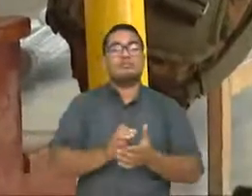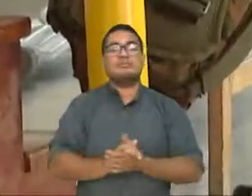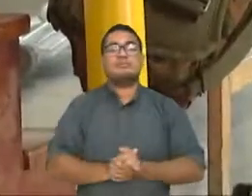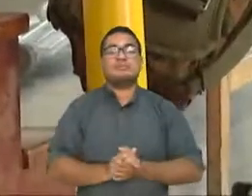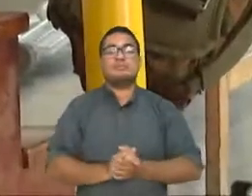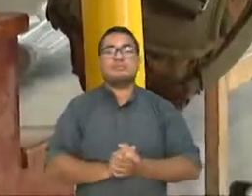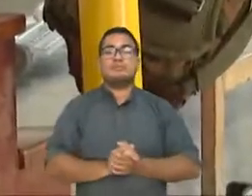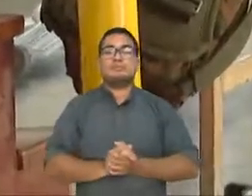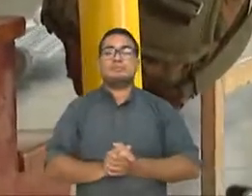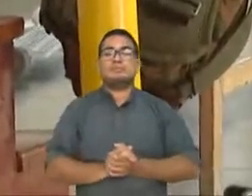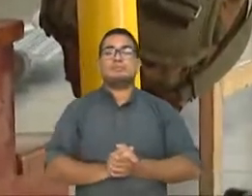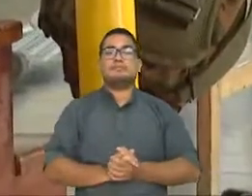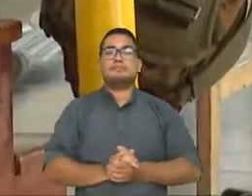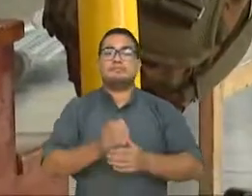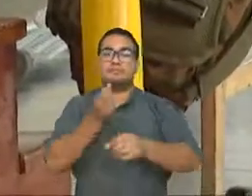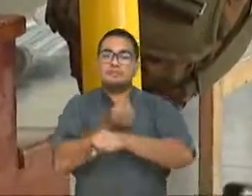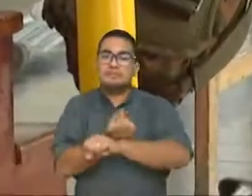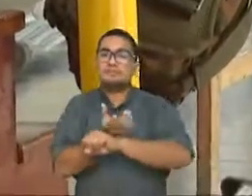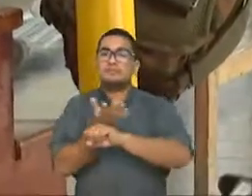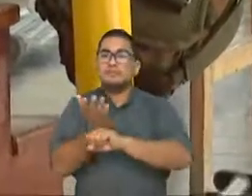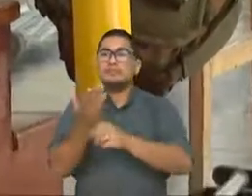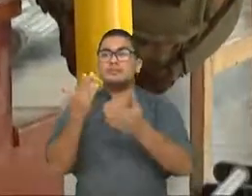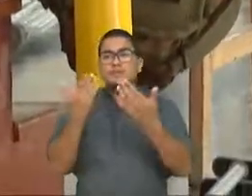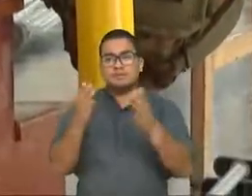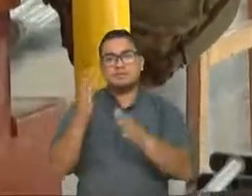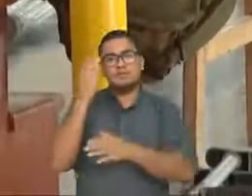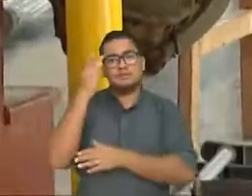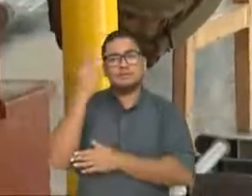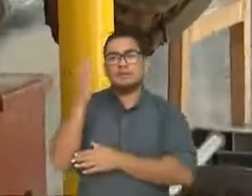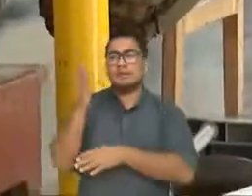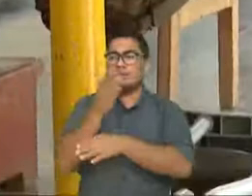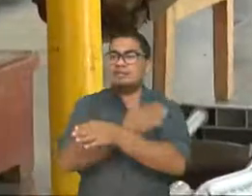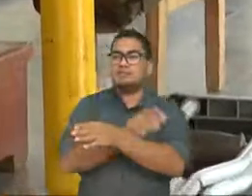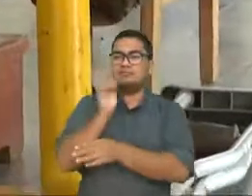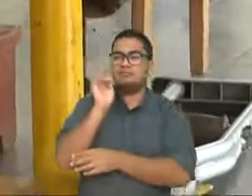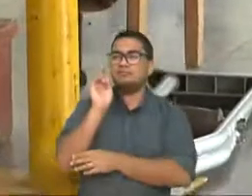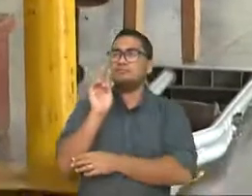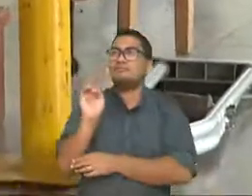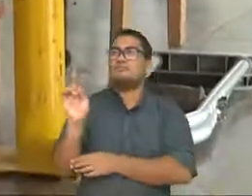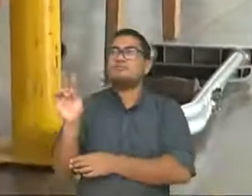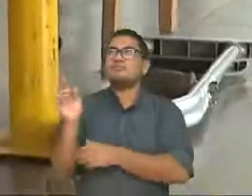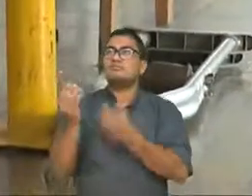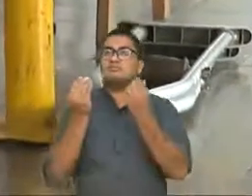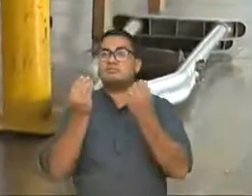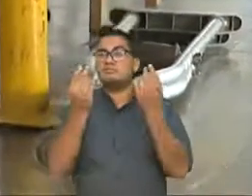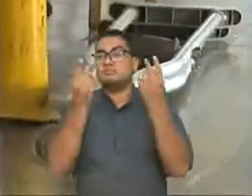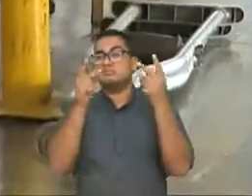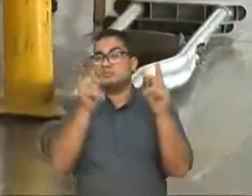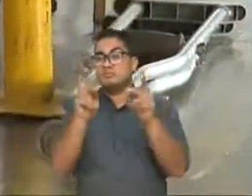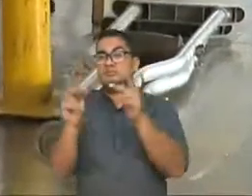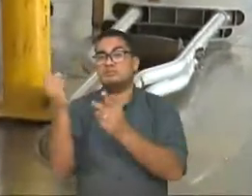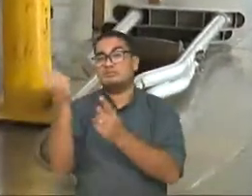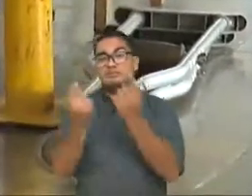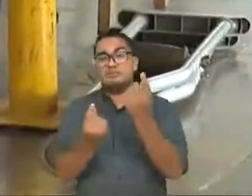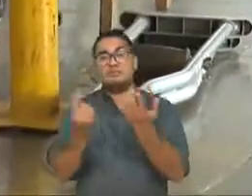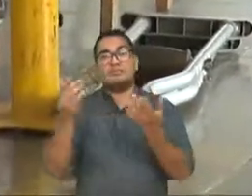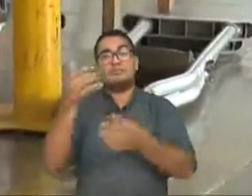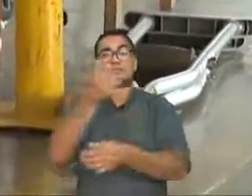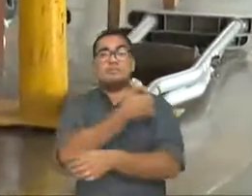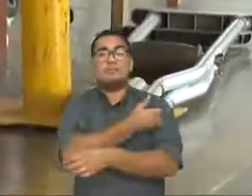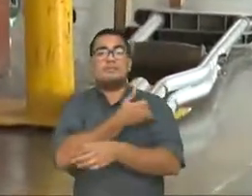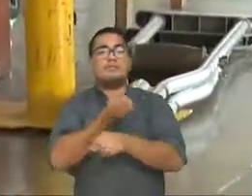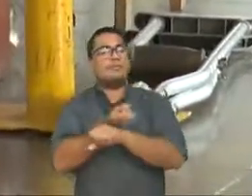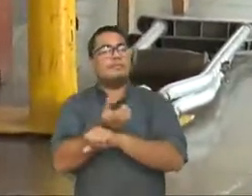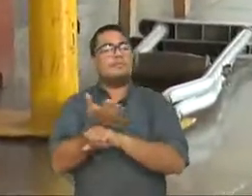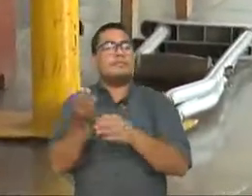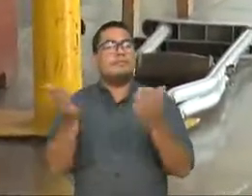mensaje usted le envía? Porque usted ha sido testigo de las condiciones en que vienen muchos pacientes a este hospital. ¿Qué mensaje le